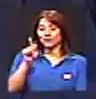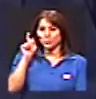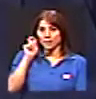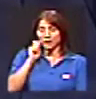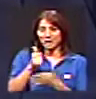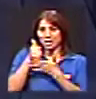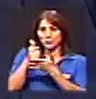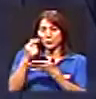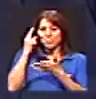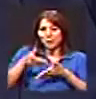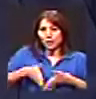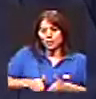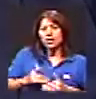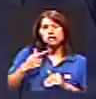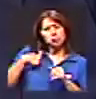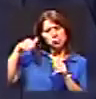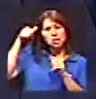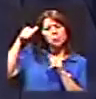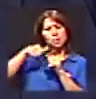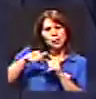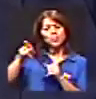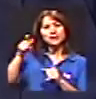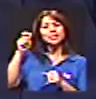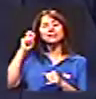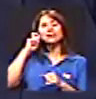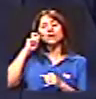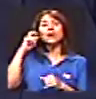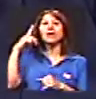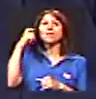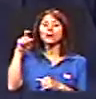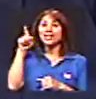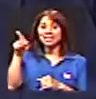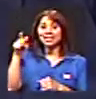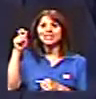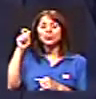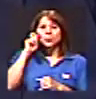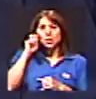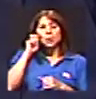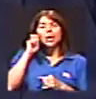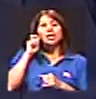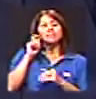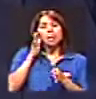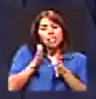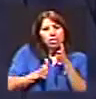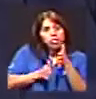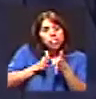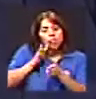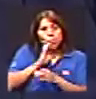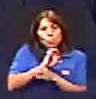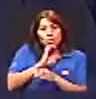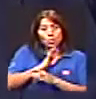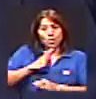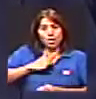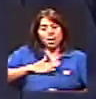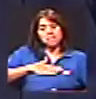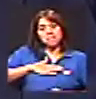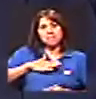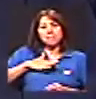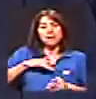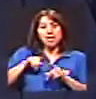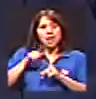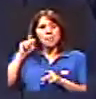recuerdo de esa señora, porque ella nos crió como hasta los 5 o 6 años. Ah, qué interesante.